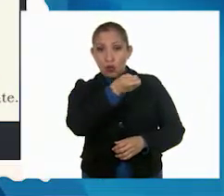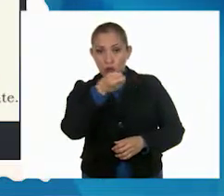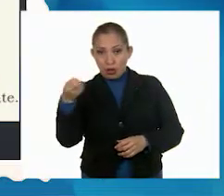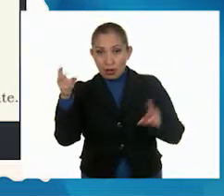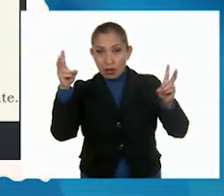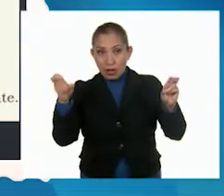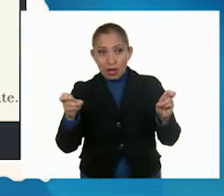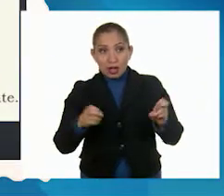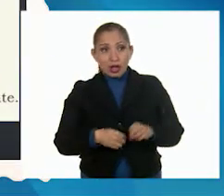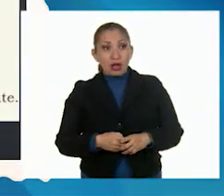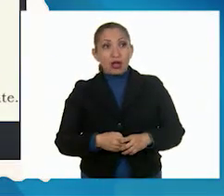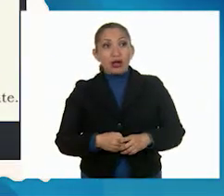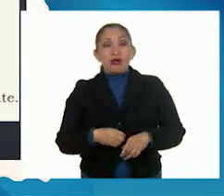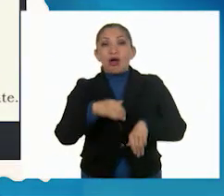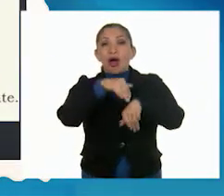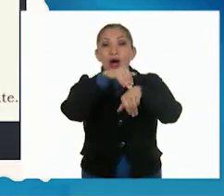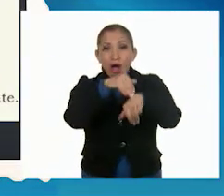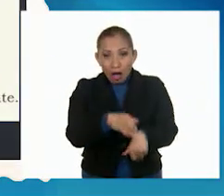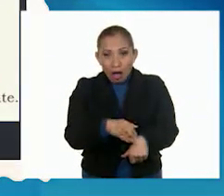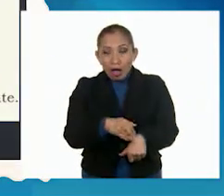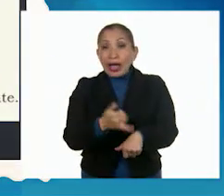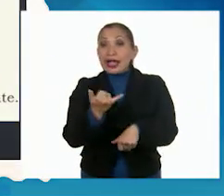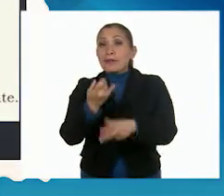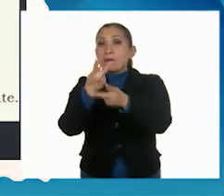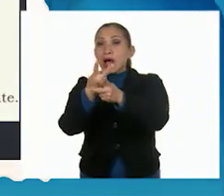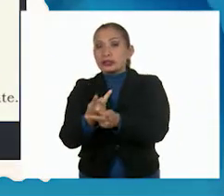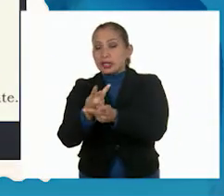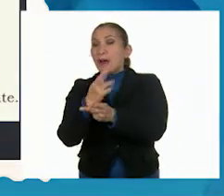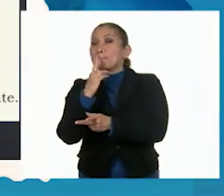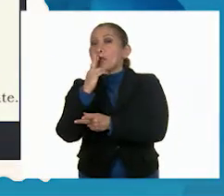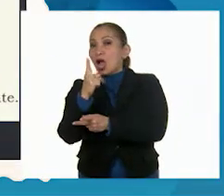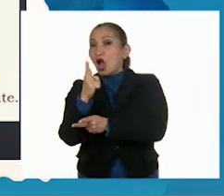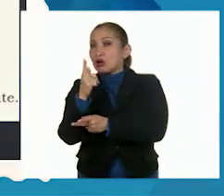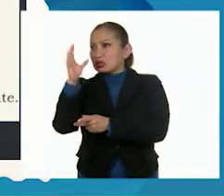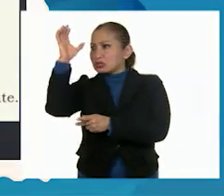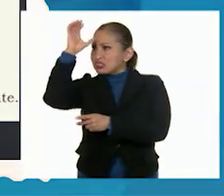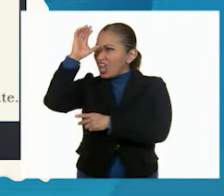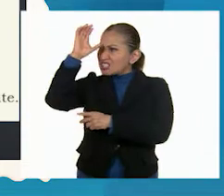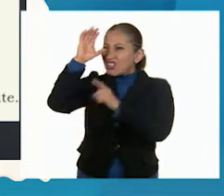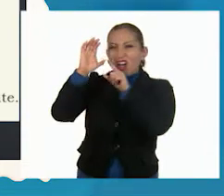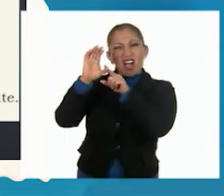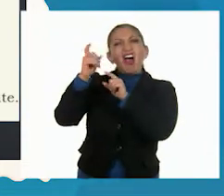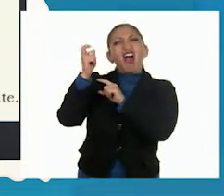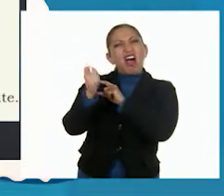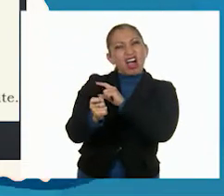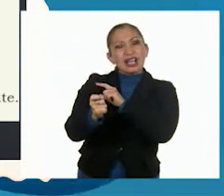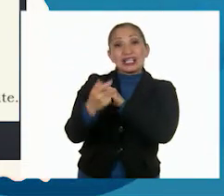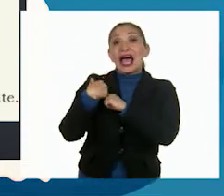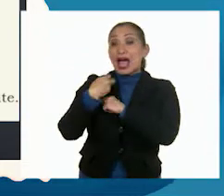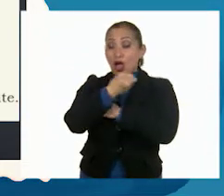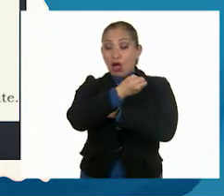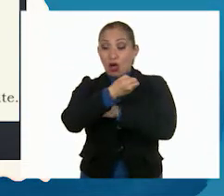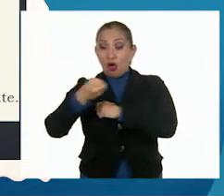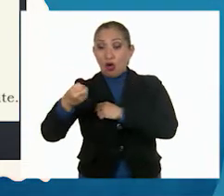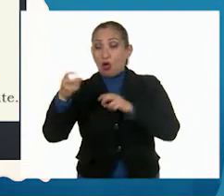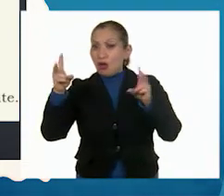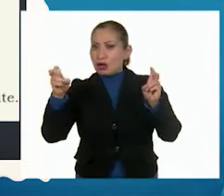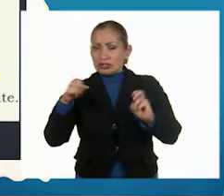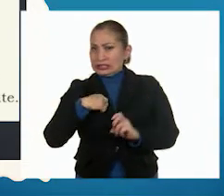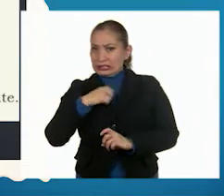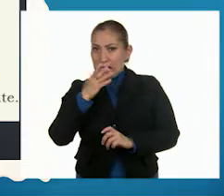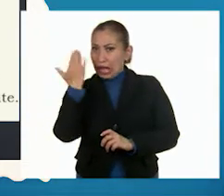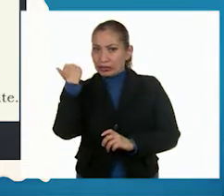sería, obediencia y paciencia son la mejor ciencia. Ese refrán no lo